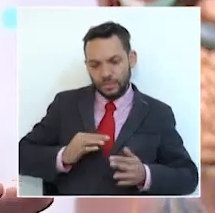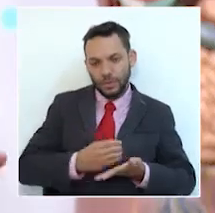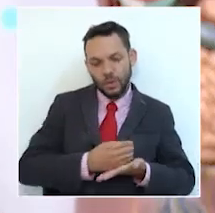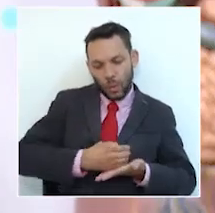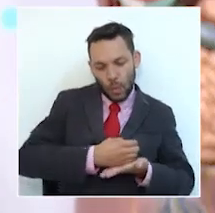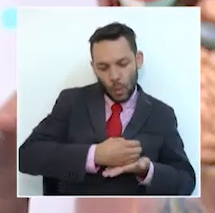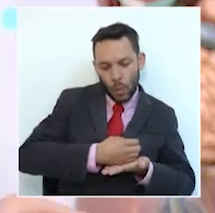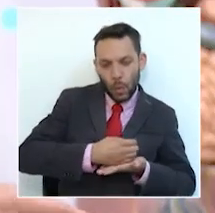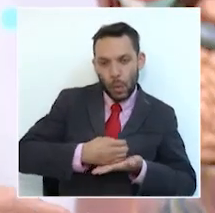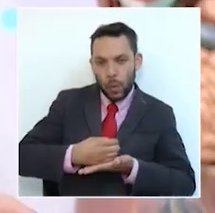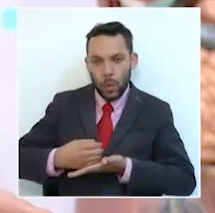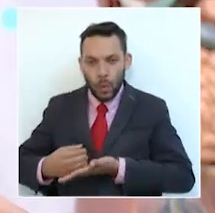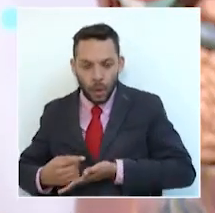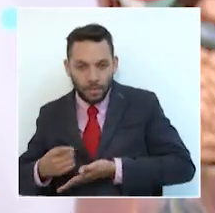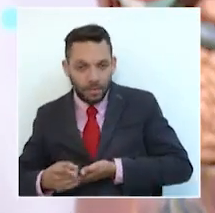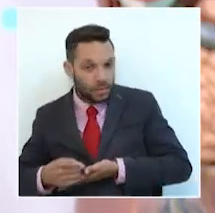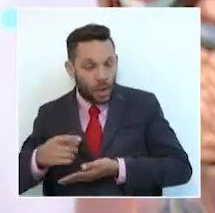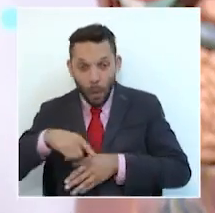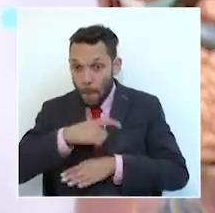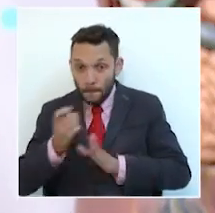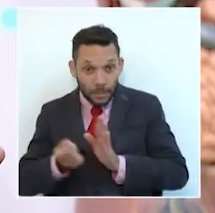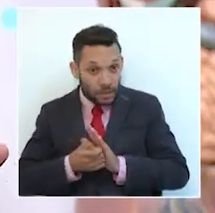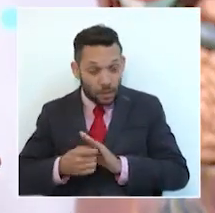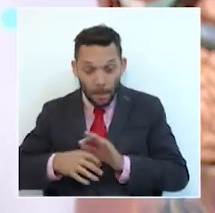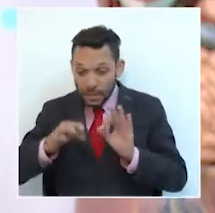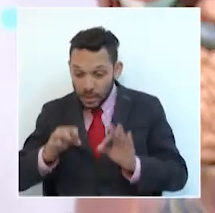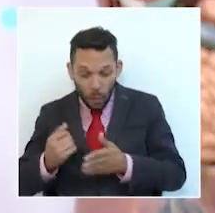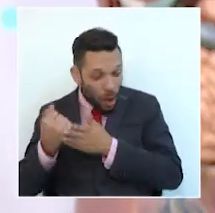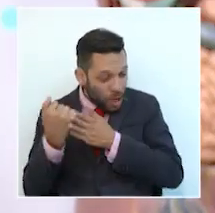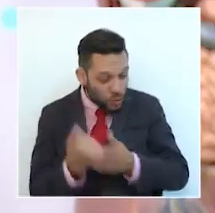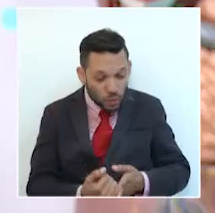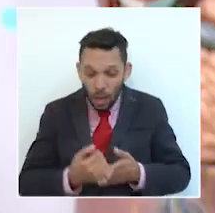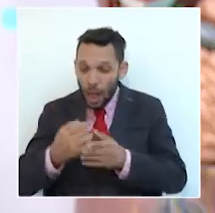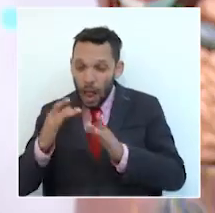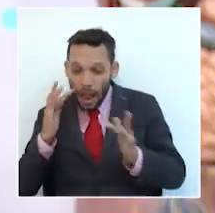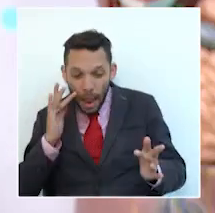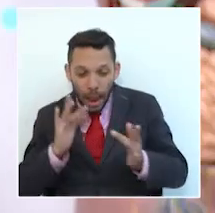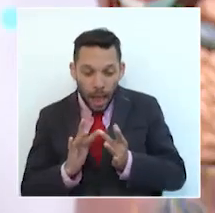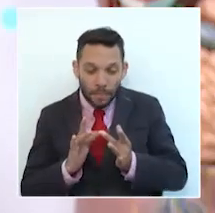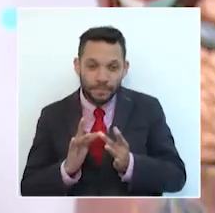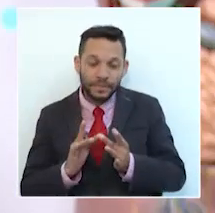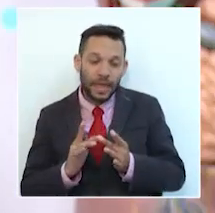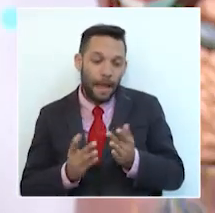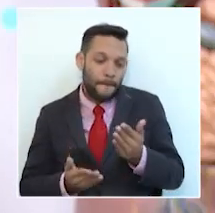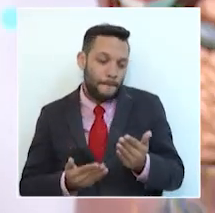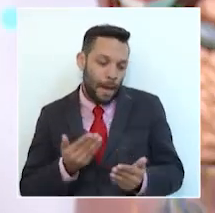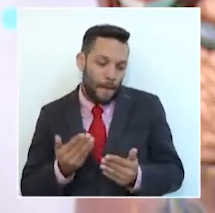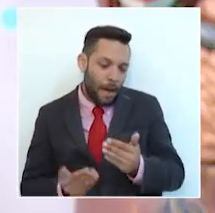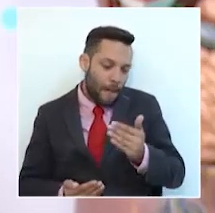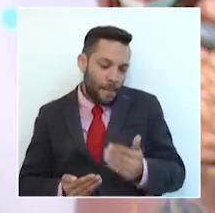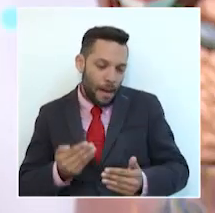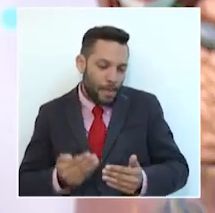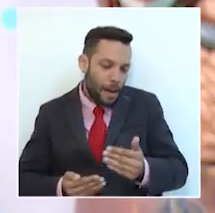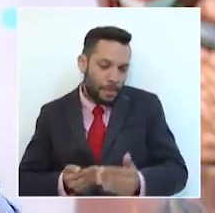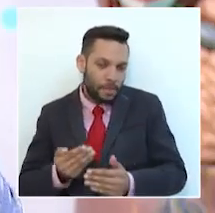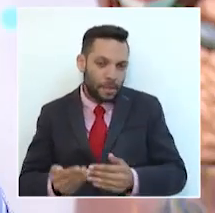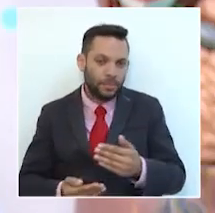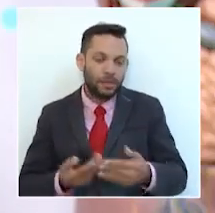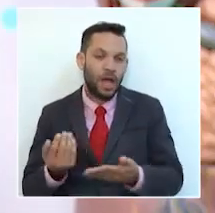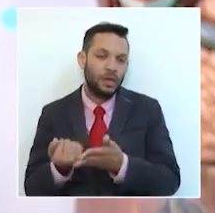sabe que una psoriasis no se cura definitivamente se puede convertir en una enfermedad crónica pero sí que podemos reducir la inflamación